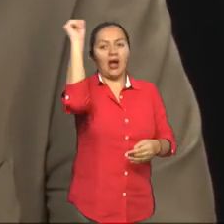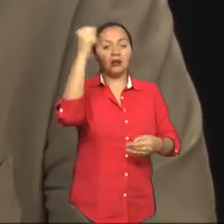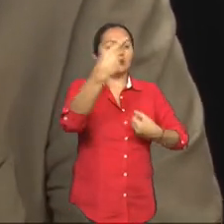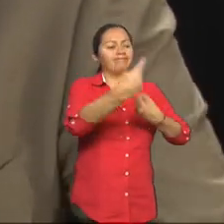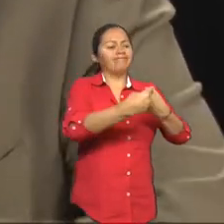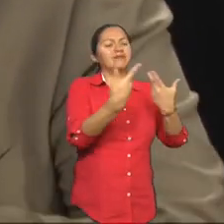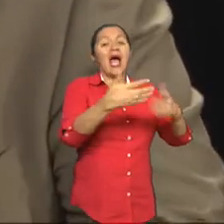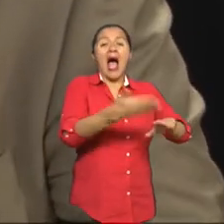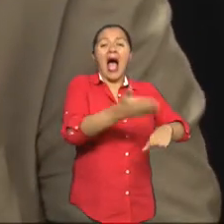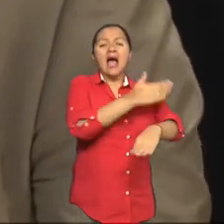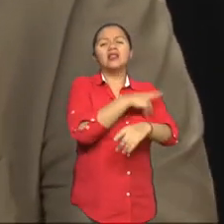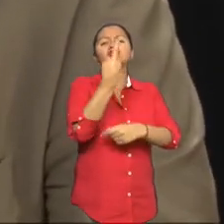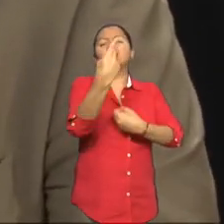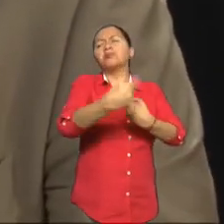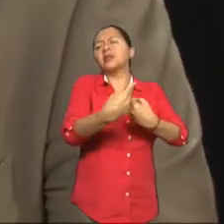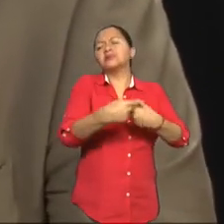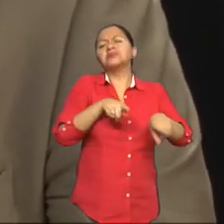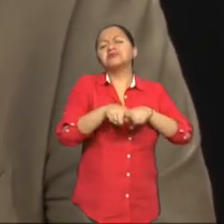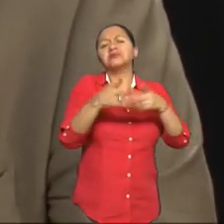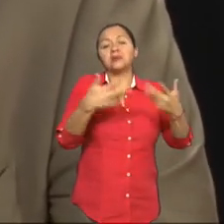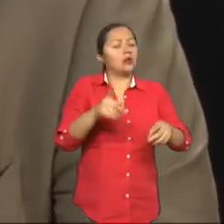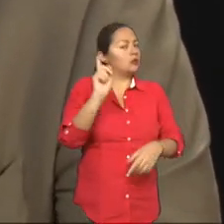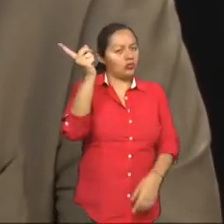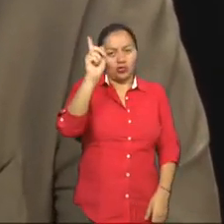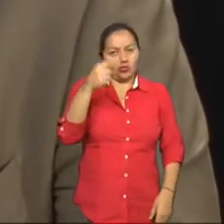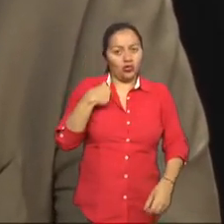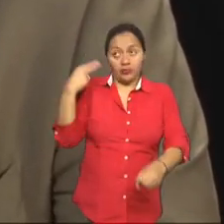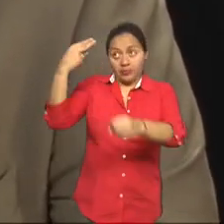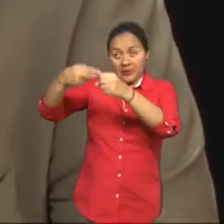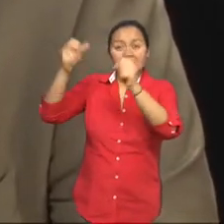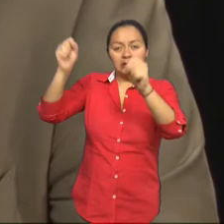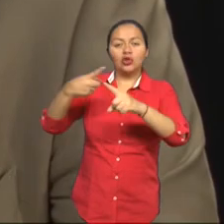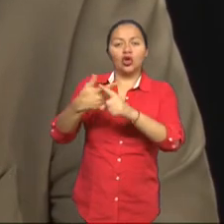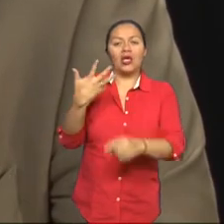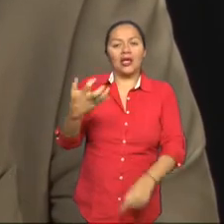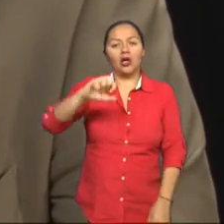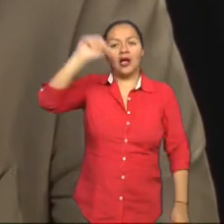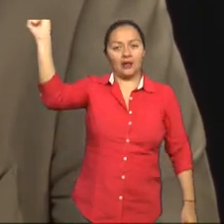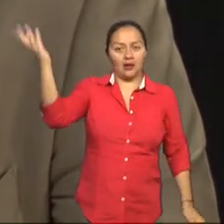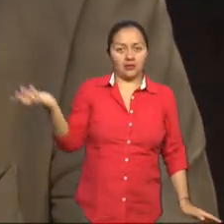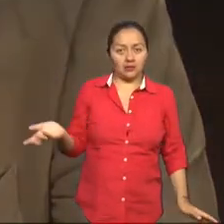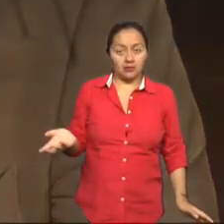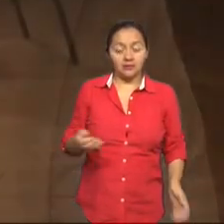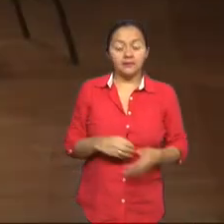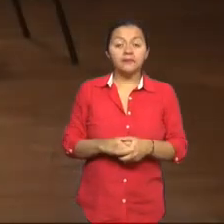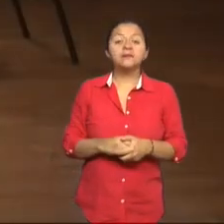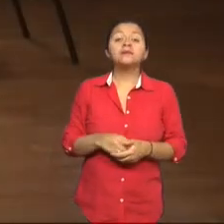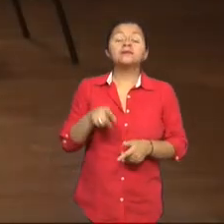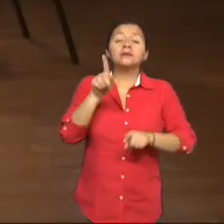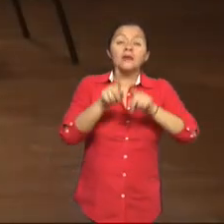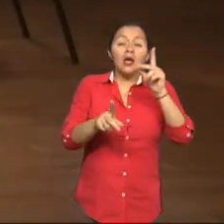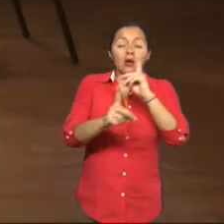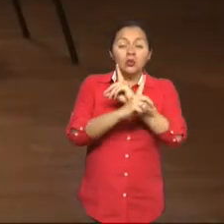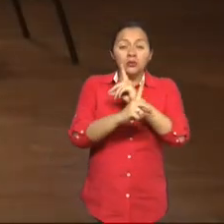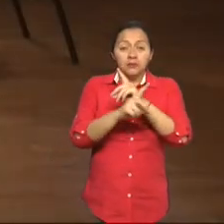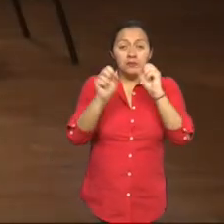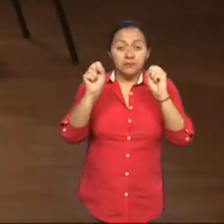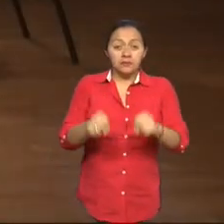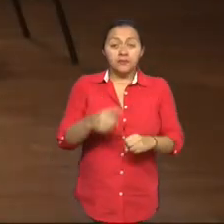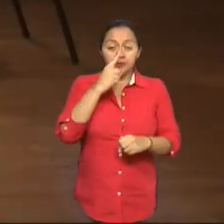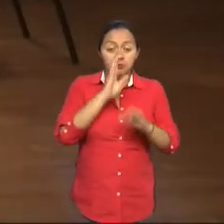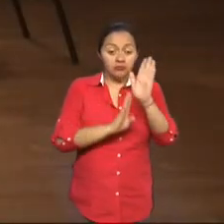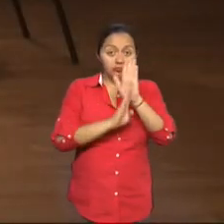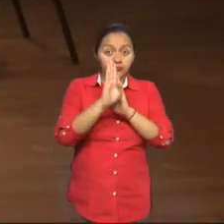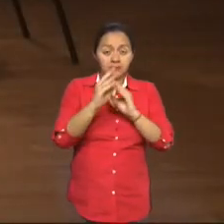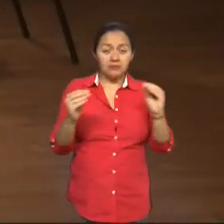fue uno de nuestros retos. No vamos a participar, vamos a competir. ¿Hay alguna discapacidad en específico que desarrollas